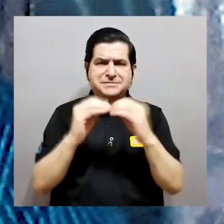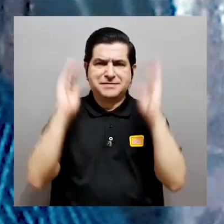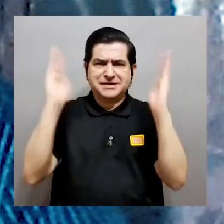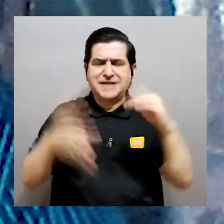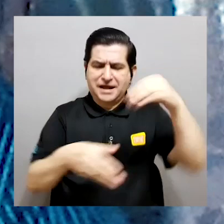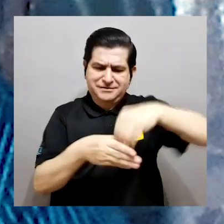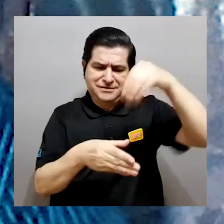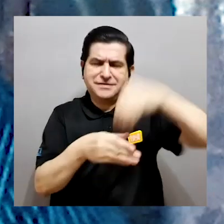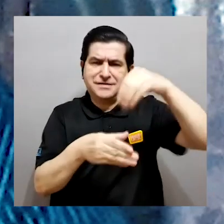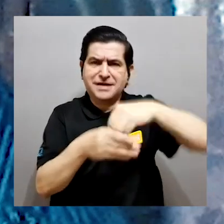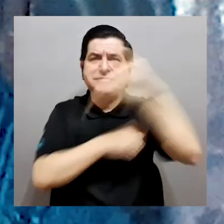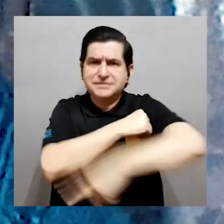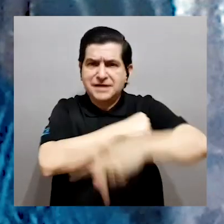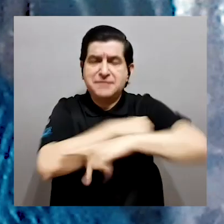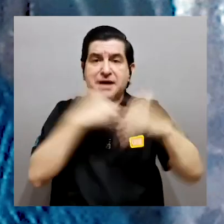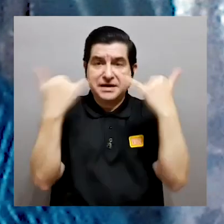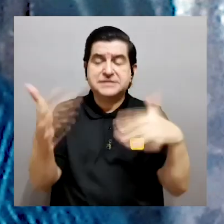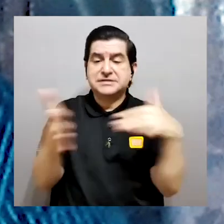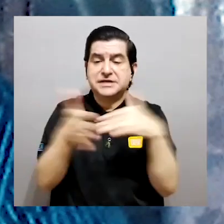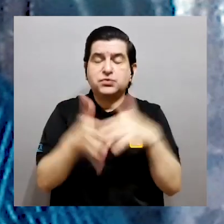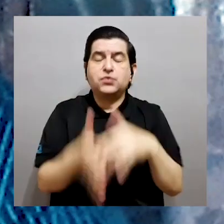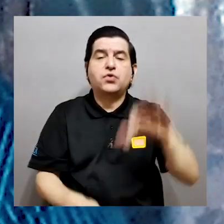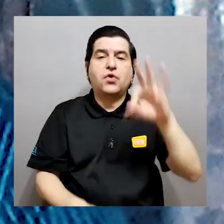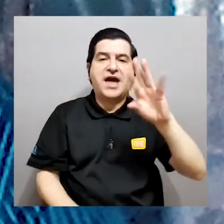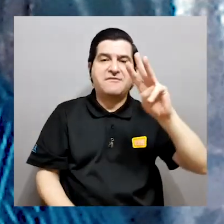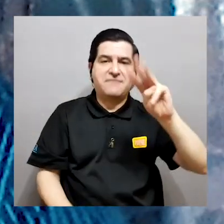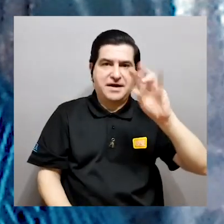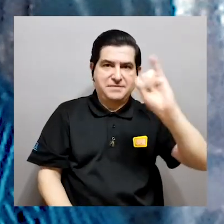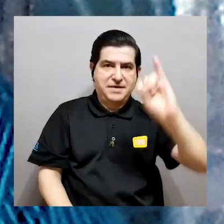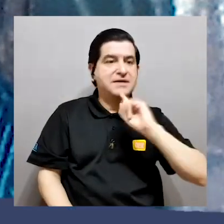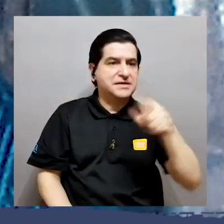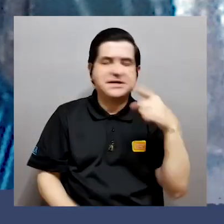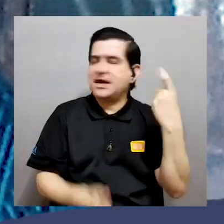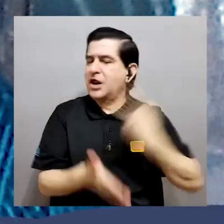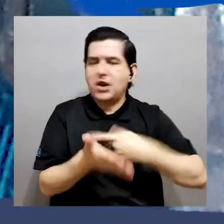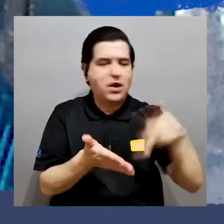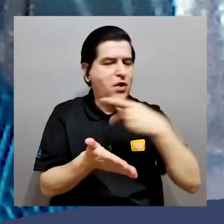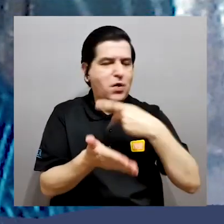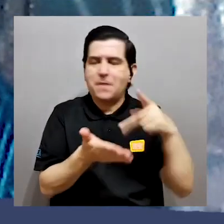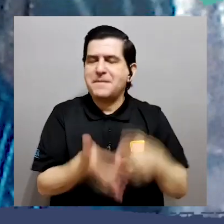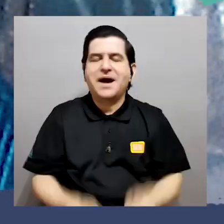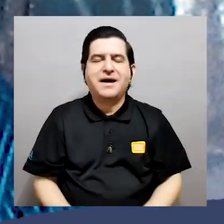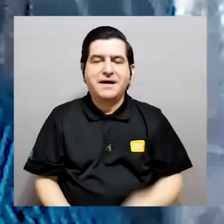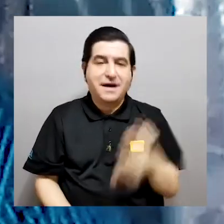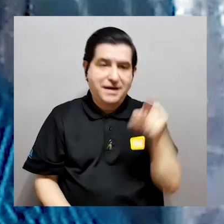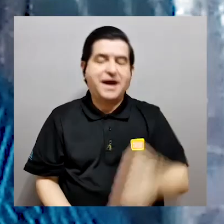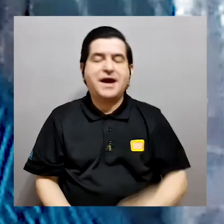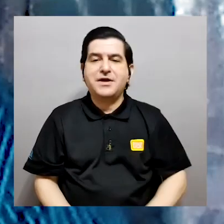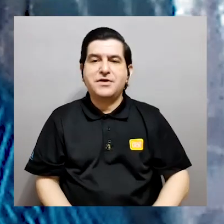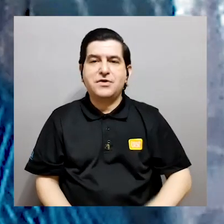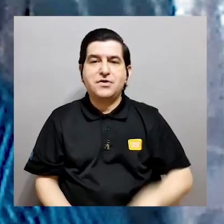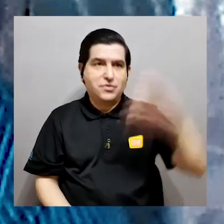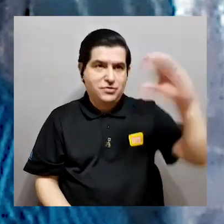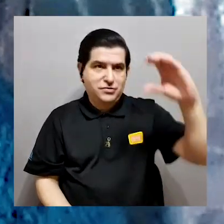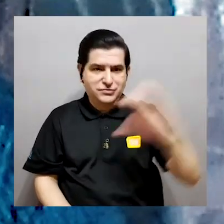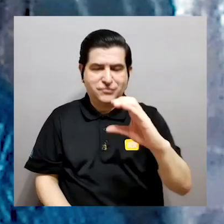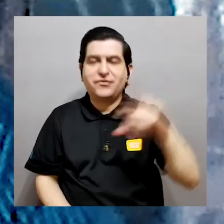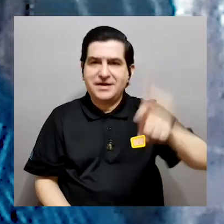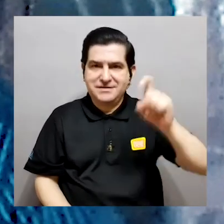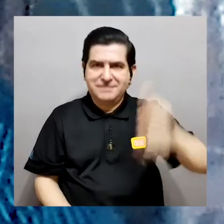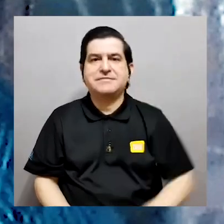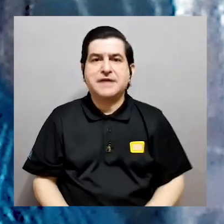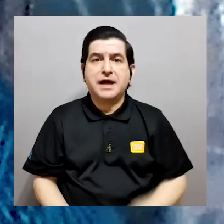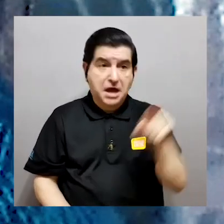grandes contribuyentes, que ya los estudios del Fondo Monetario han determinado que no están pagando el impuesto de renta que deben de pagar. Sí, claro, está